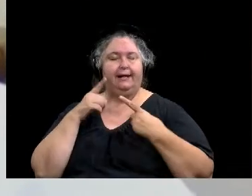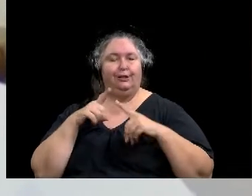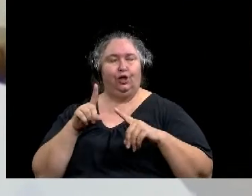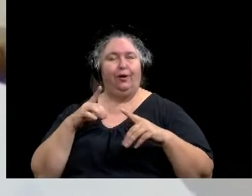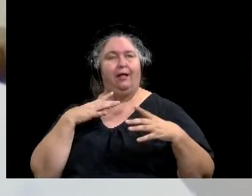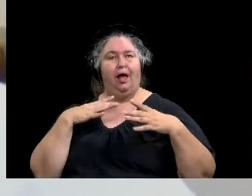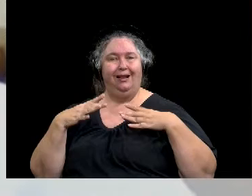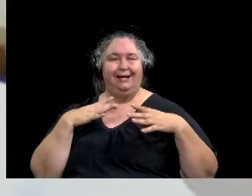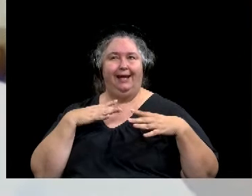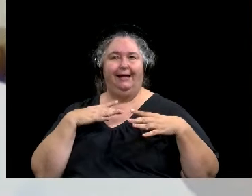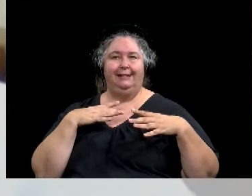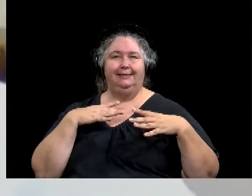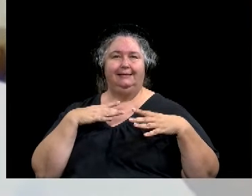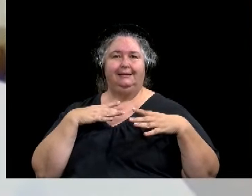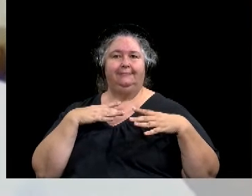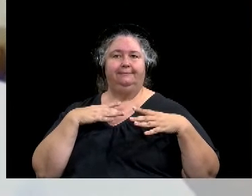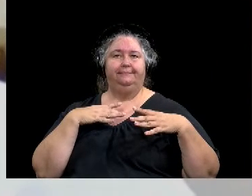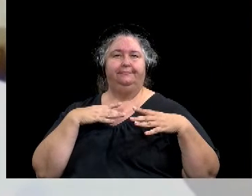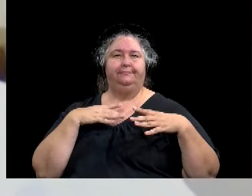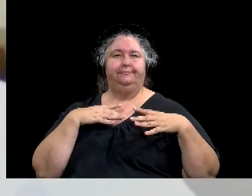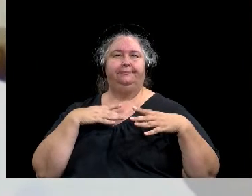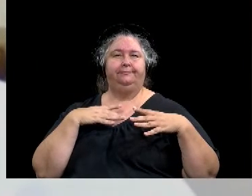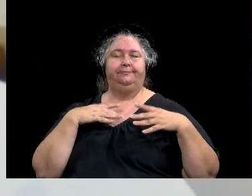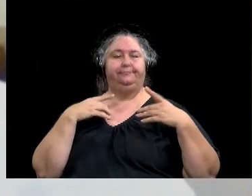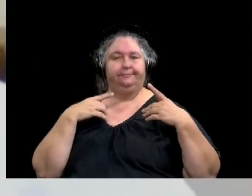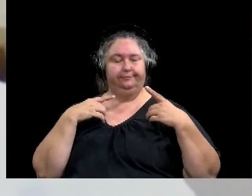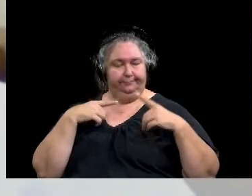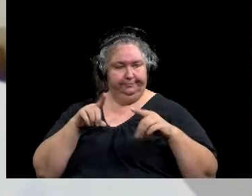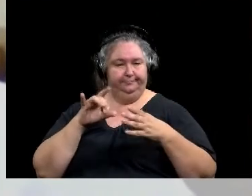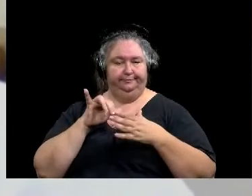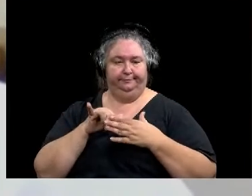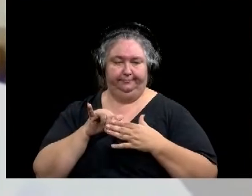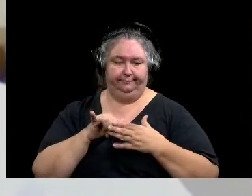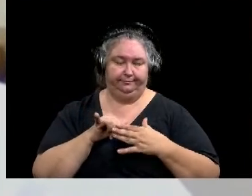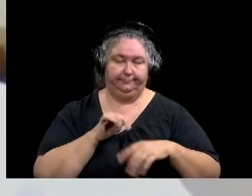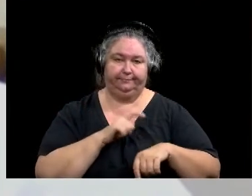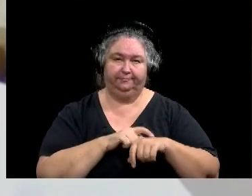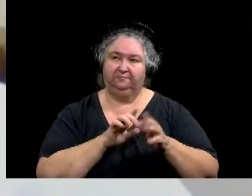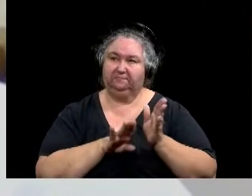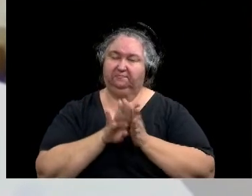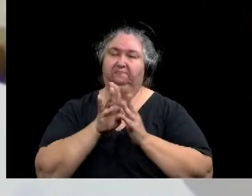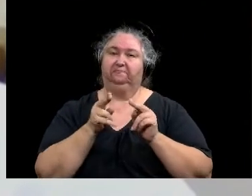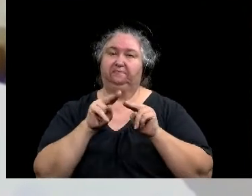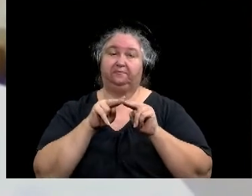que durante estas fiestas en nuestra